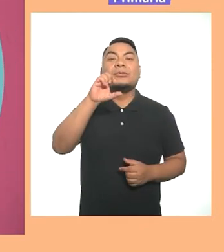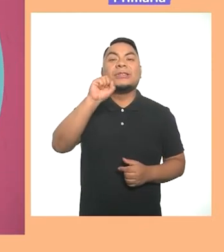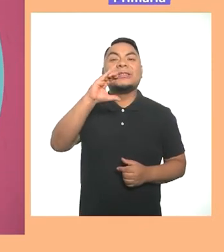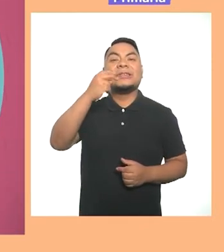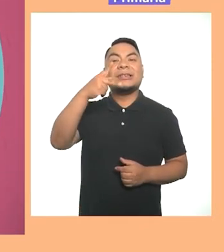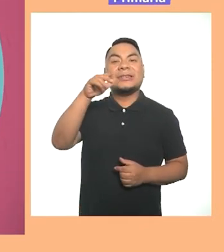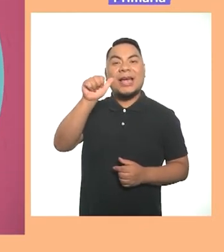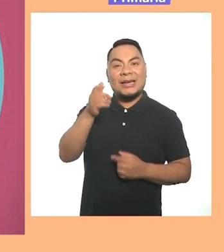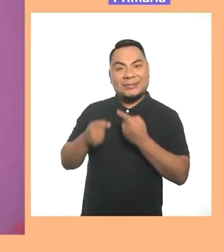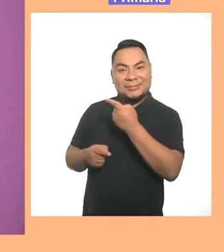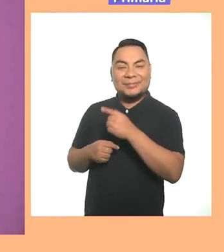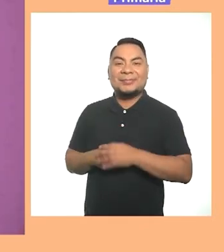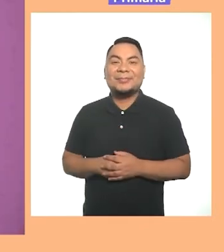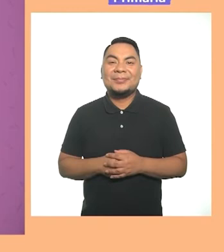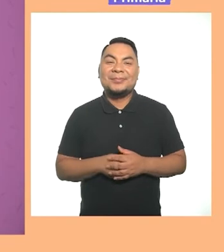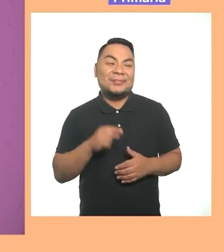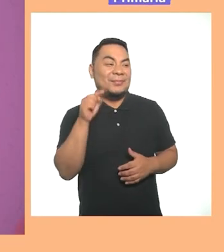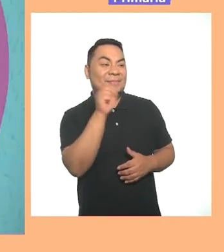Cosi Chasca.